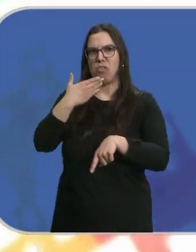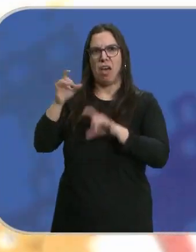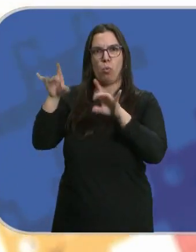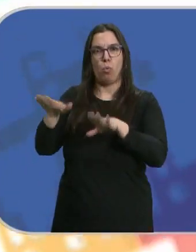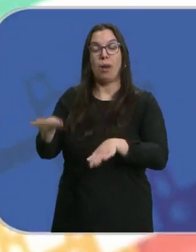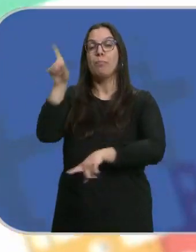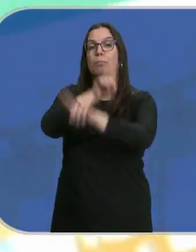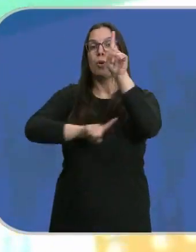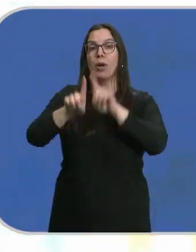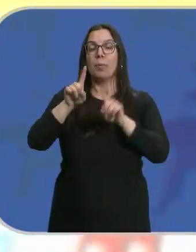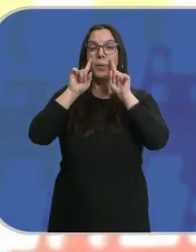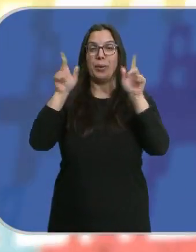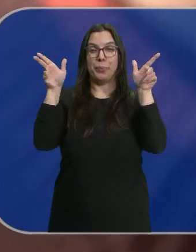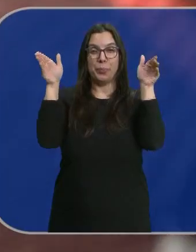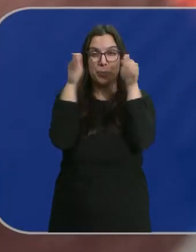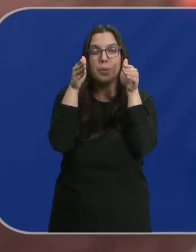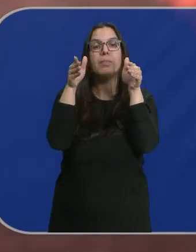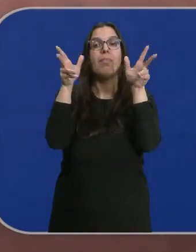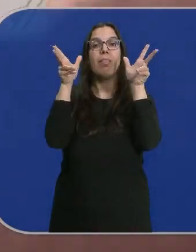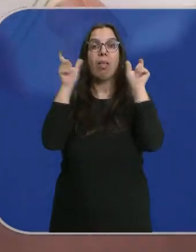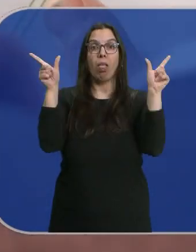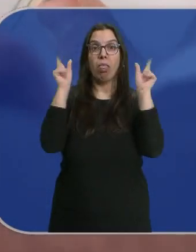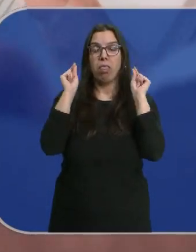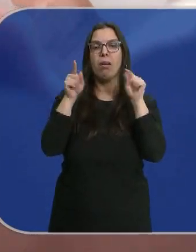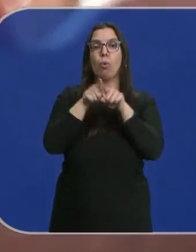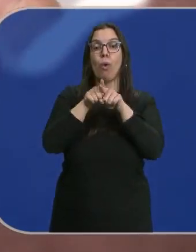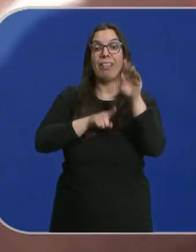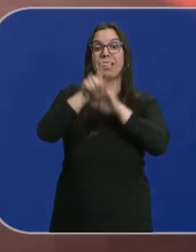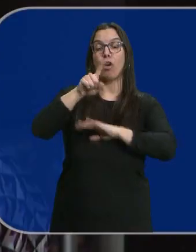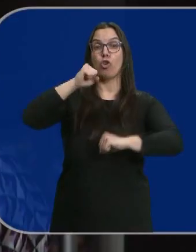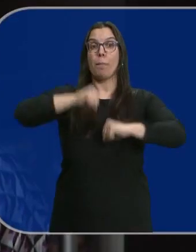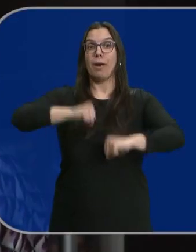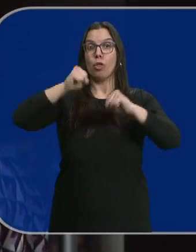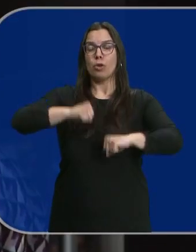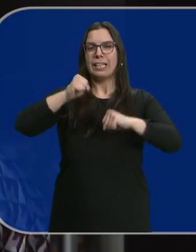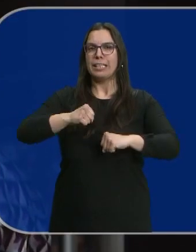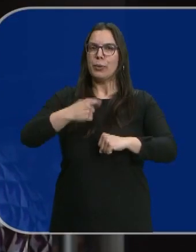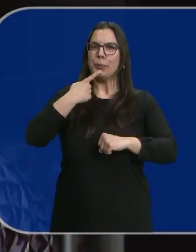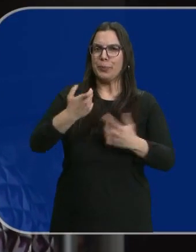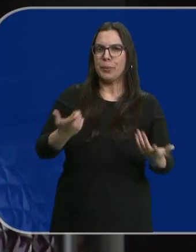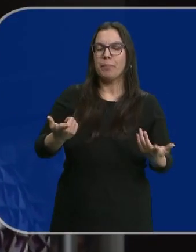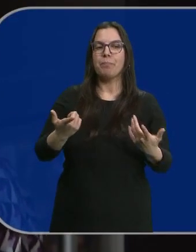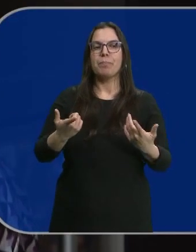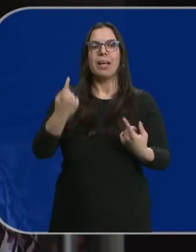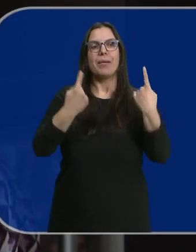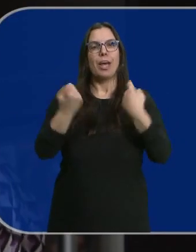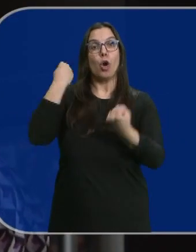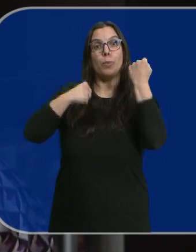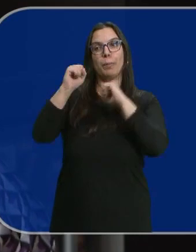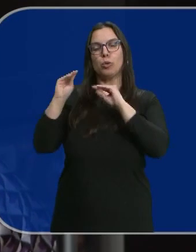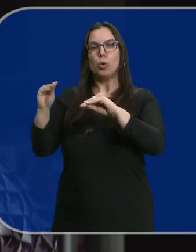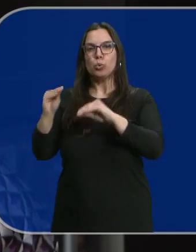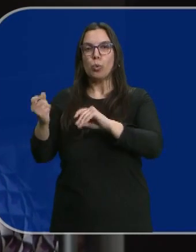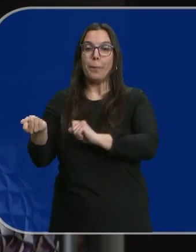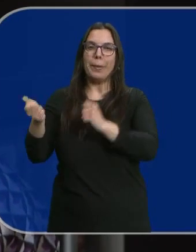edad, pero los problemas de vista y oído frenan su desarrollo madurativo. Tiene comportamientos, rasgos un poco que se pueden similar